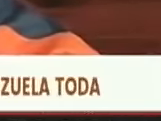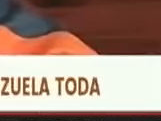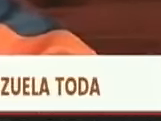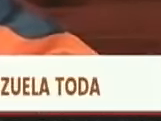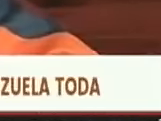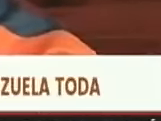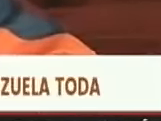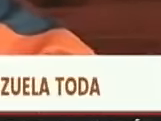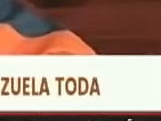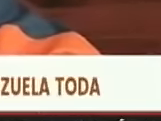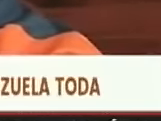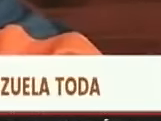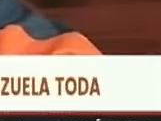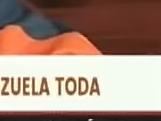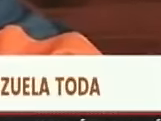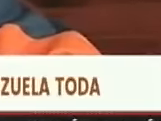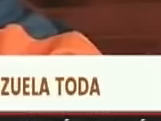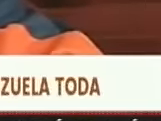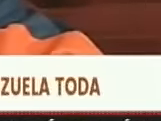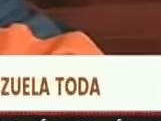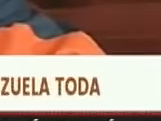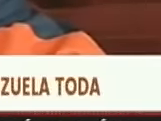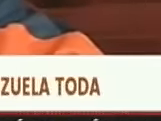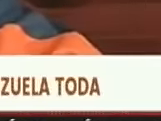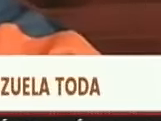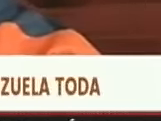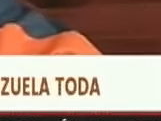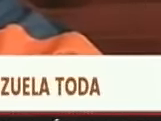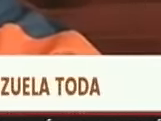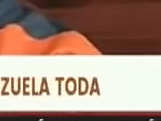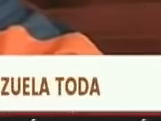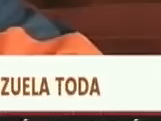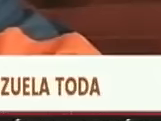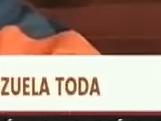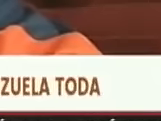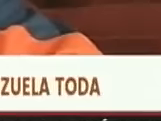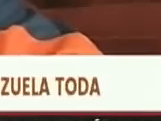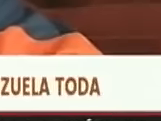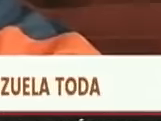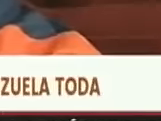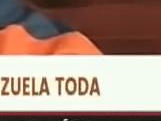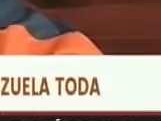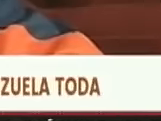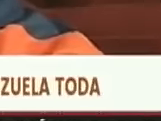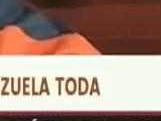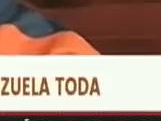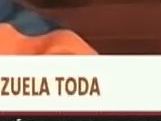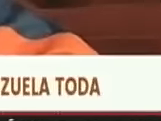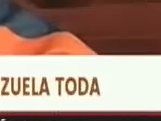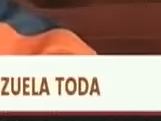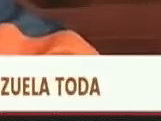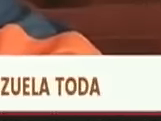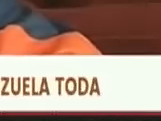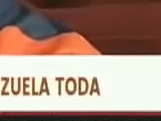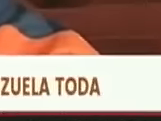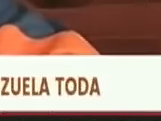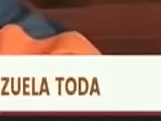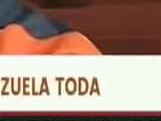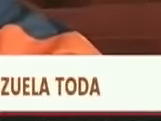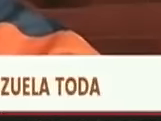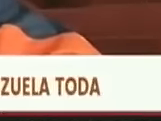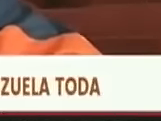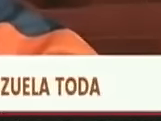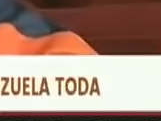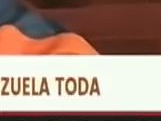CJ en en el tema de la guayana se equiba rechazar las pretensiones que tiene eh la Guyana